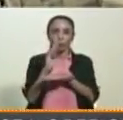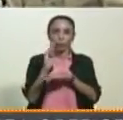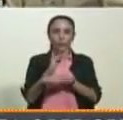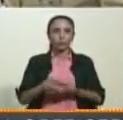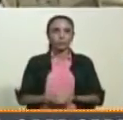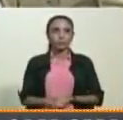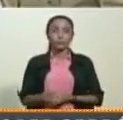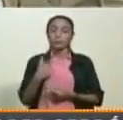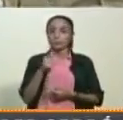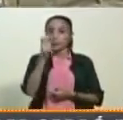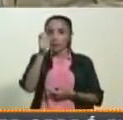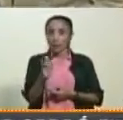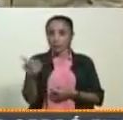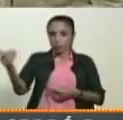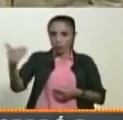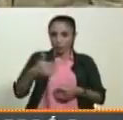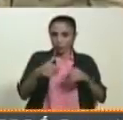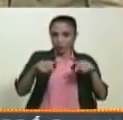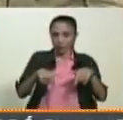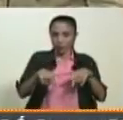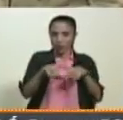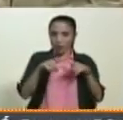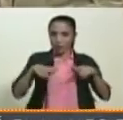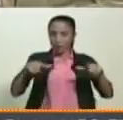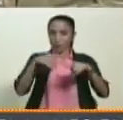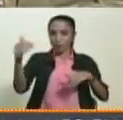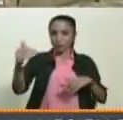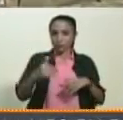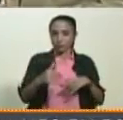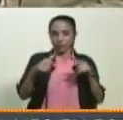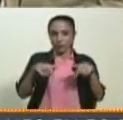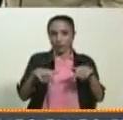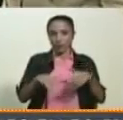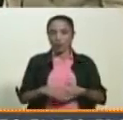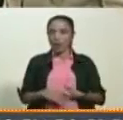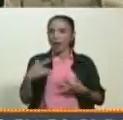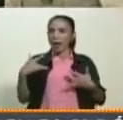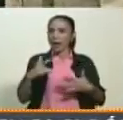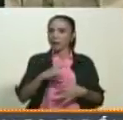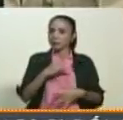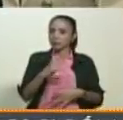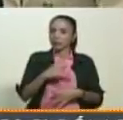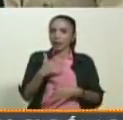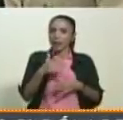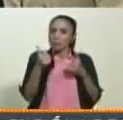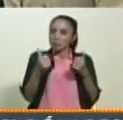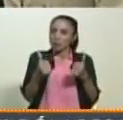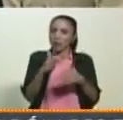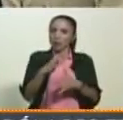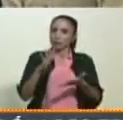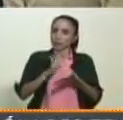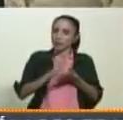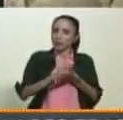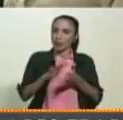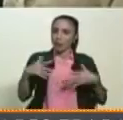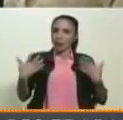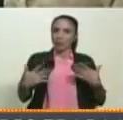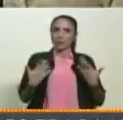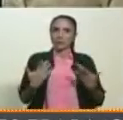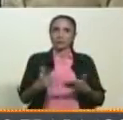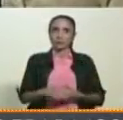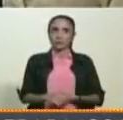que entra a este centro materno infantil se sienta bien atendida y que